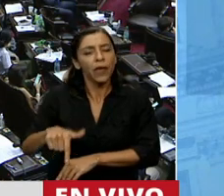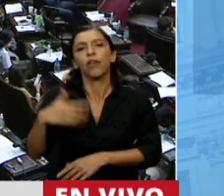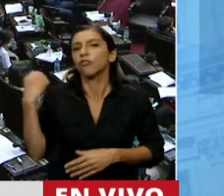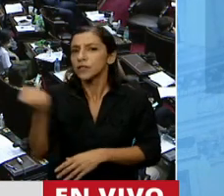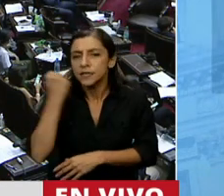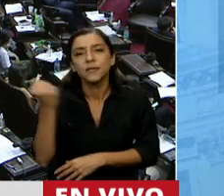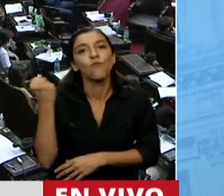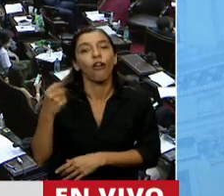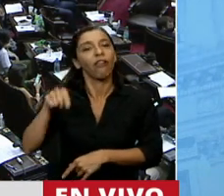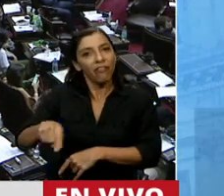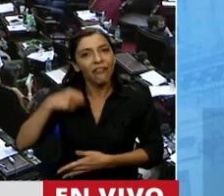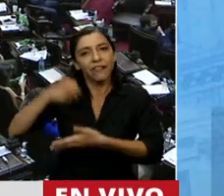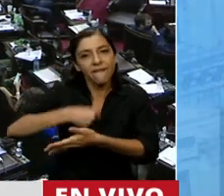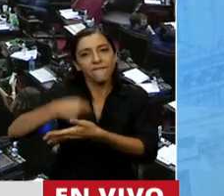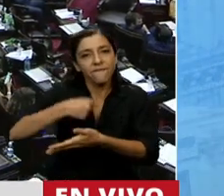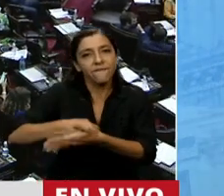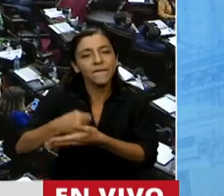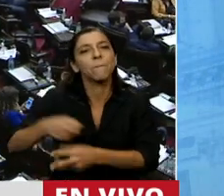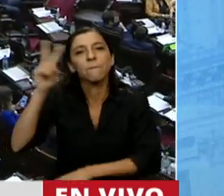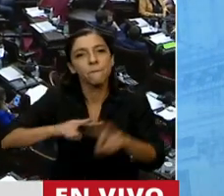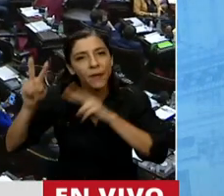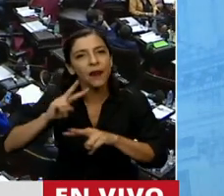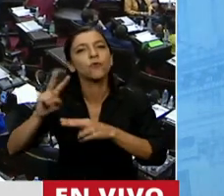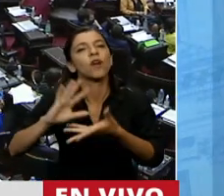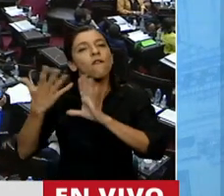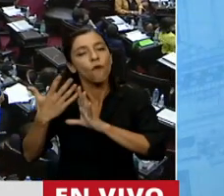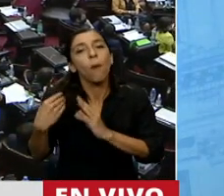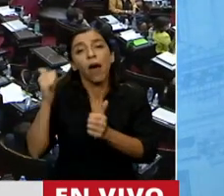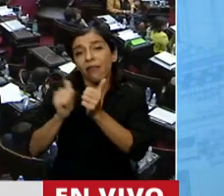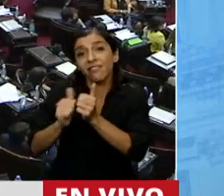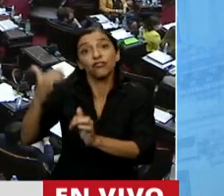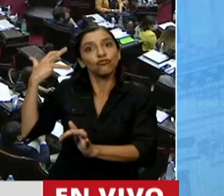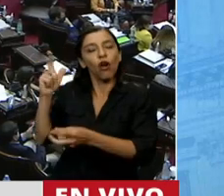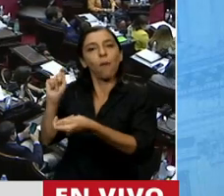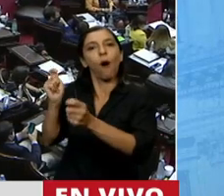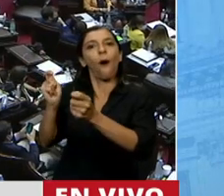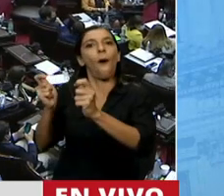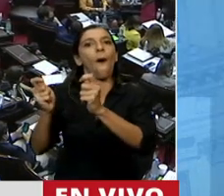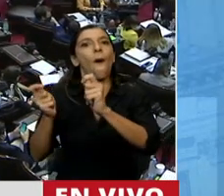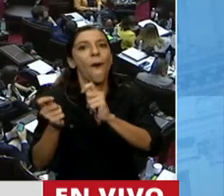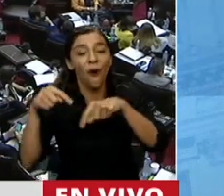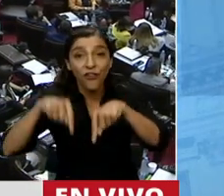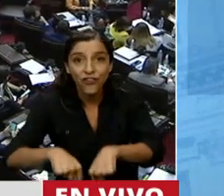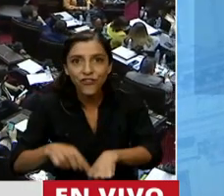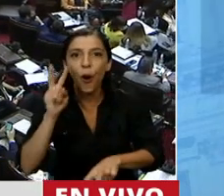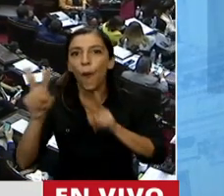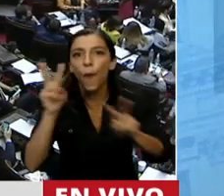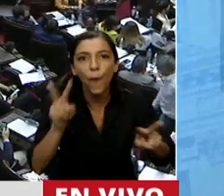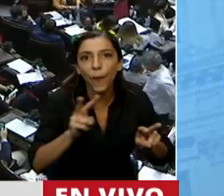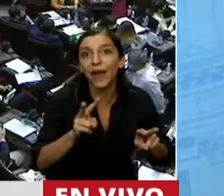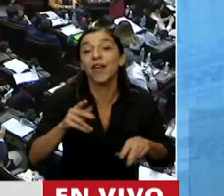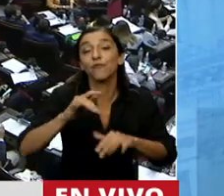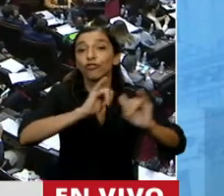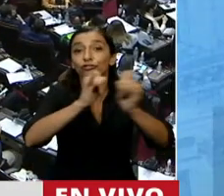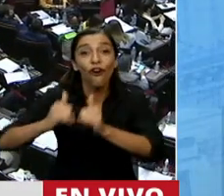hacer un puente entre aquello que nos trae la historia y este presente de chicas y de